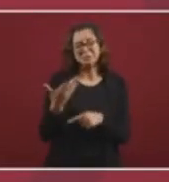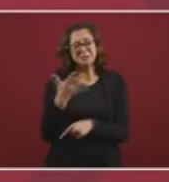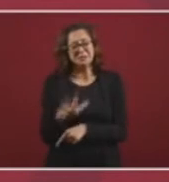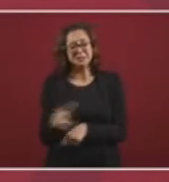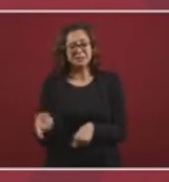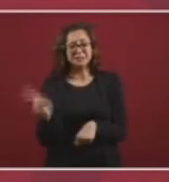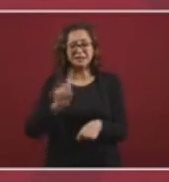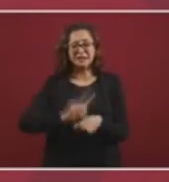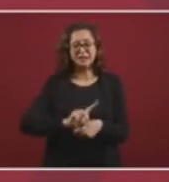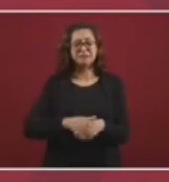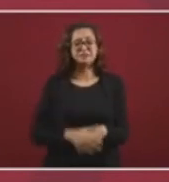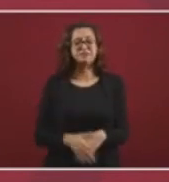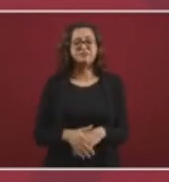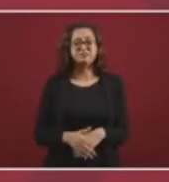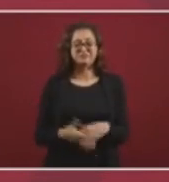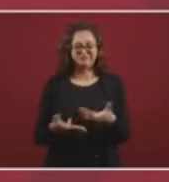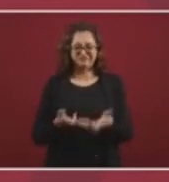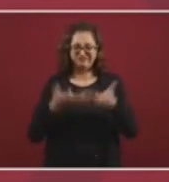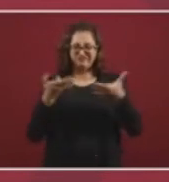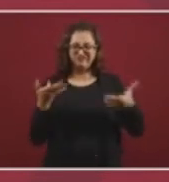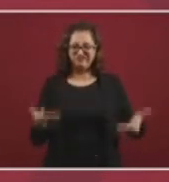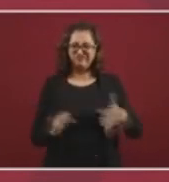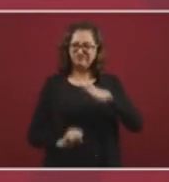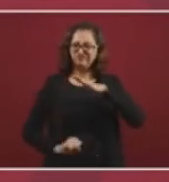suelo firme,